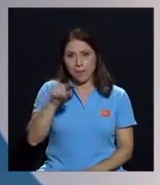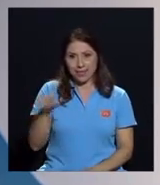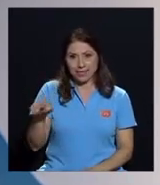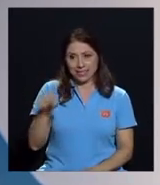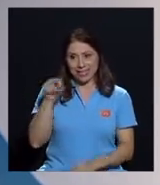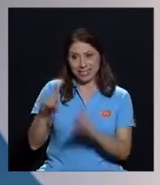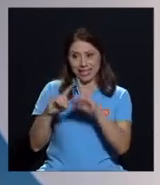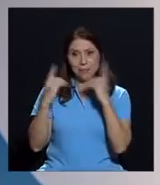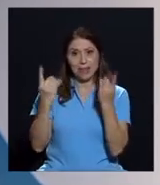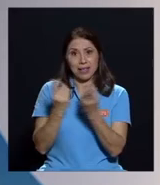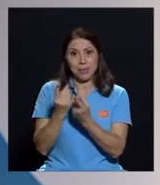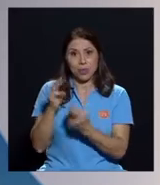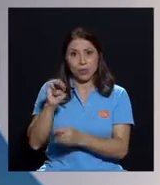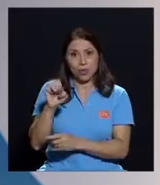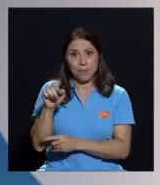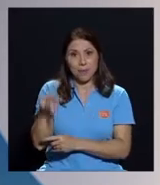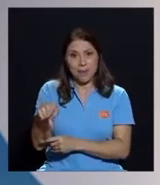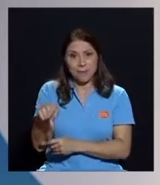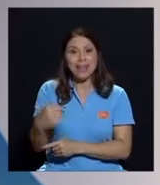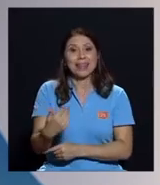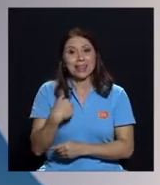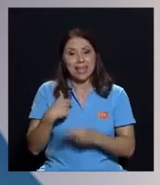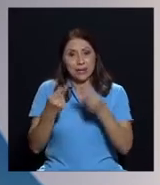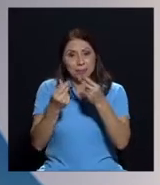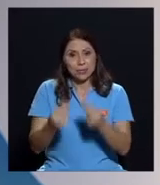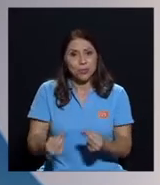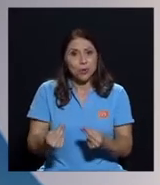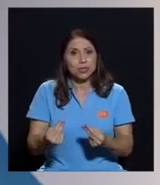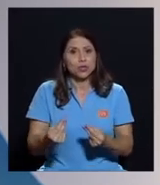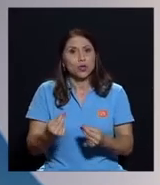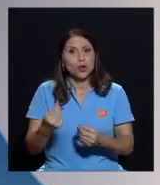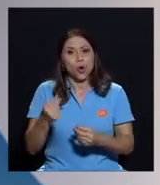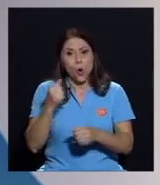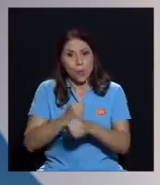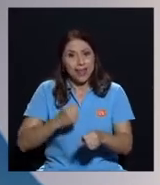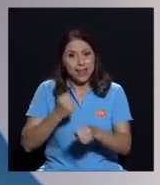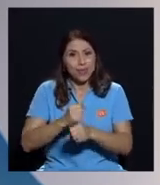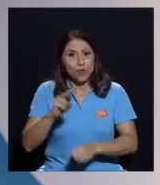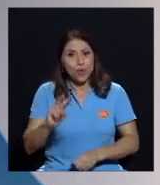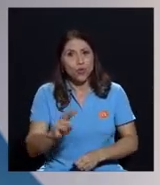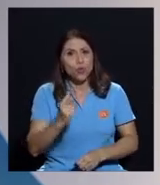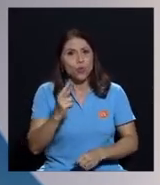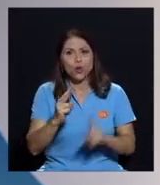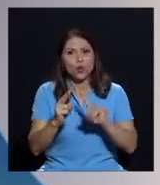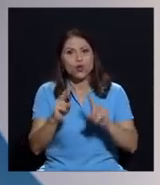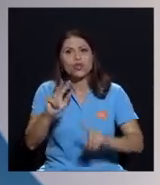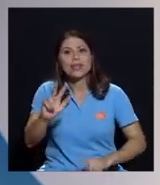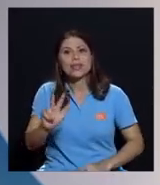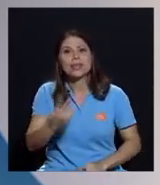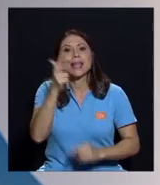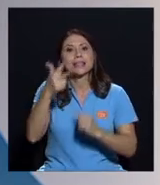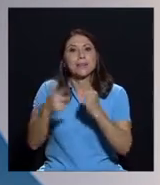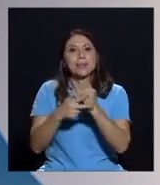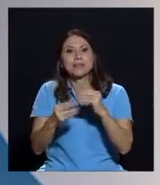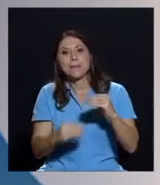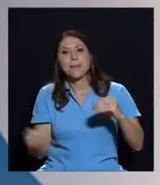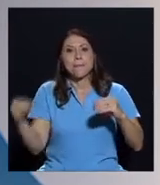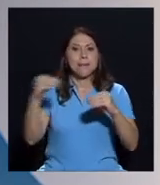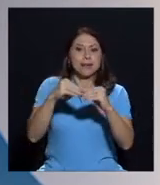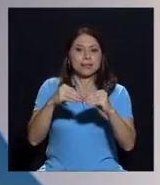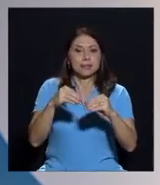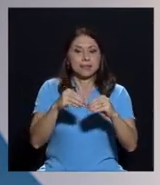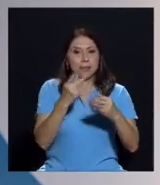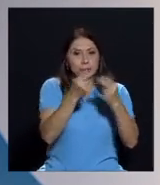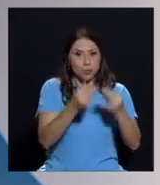net tiene presupuesto el presupuesto operativo duplica casi no triplica lo que tiene el presupuesto operativo el